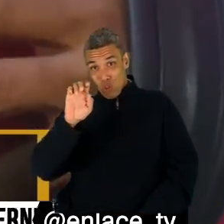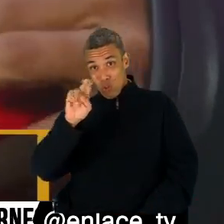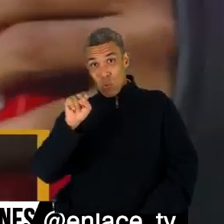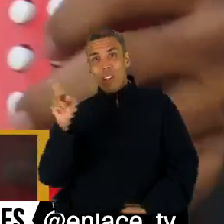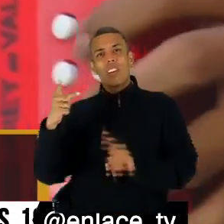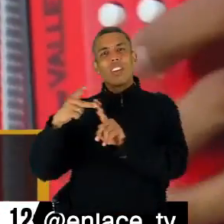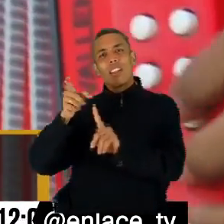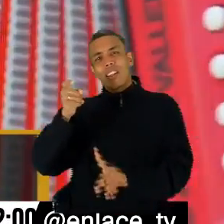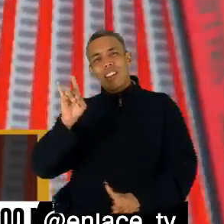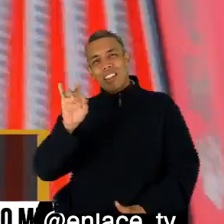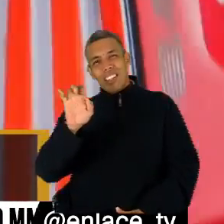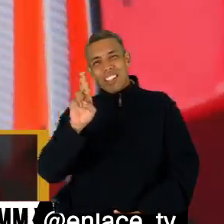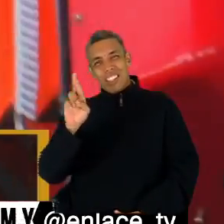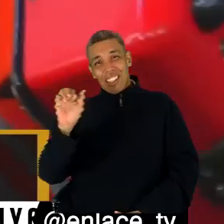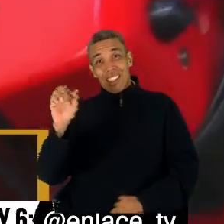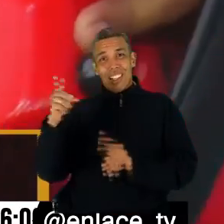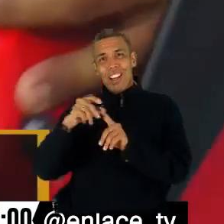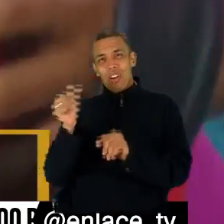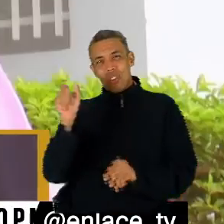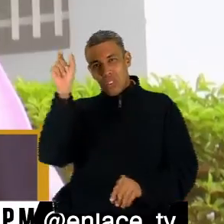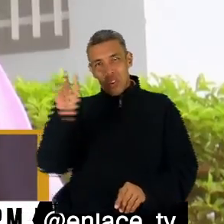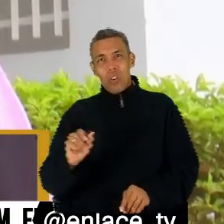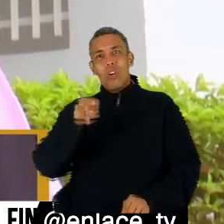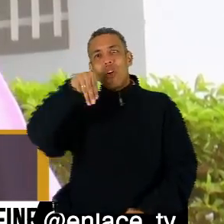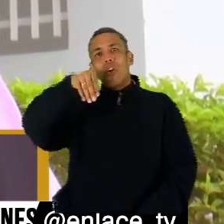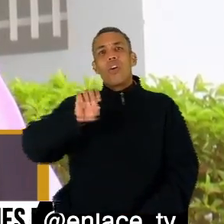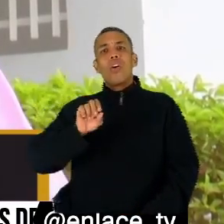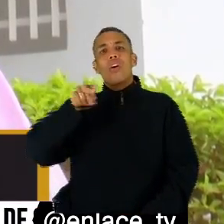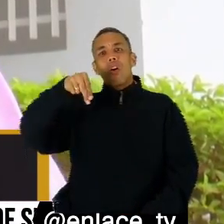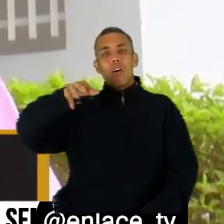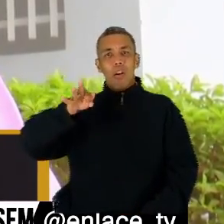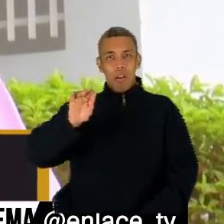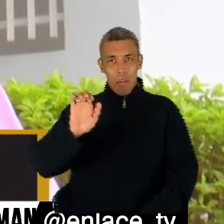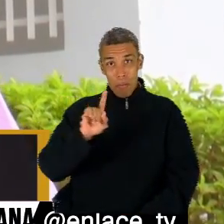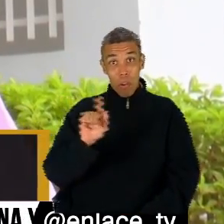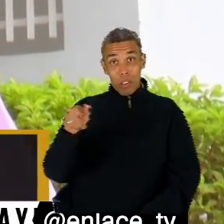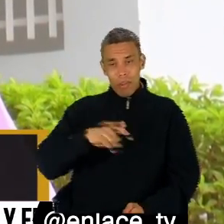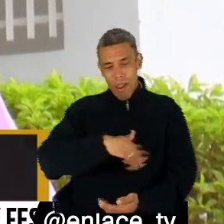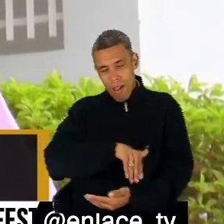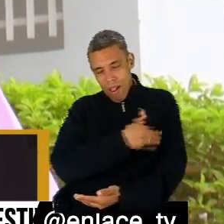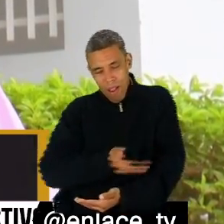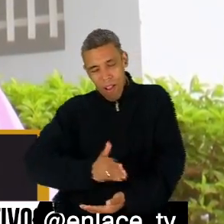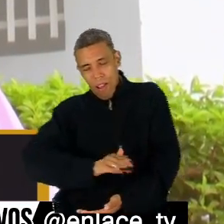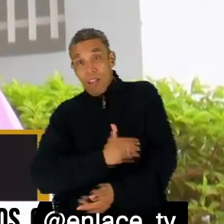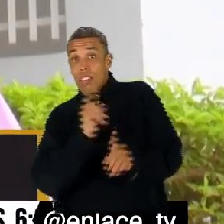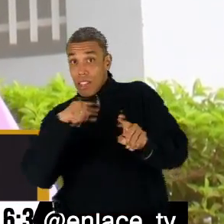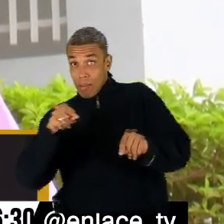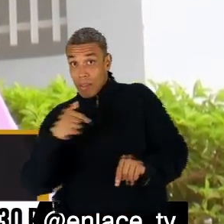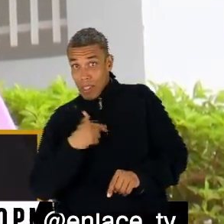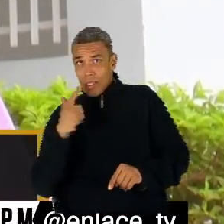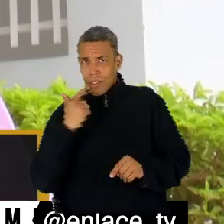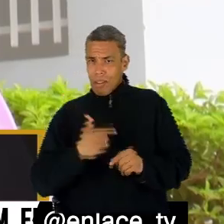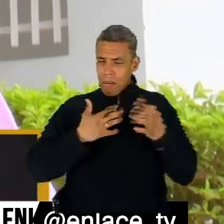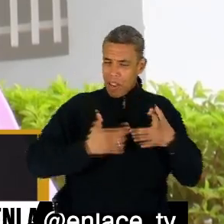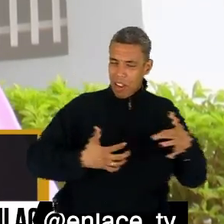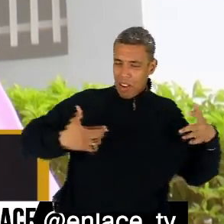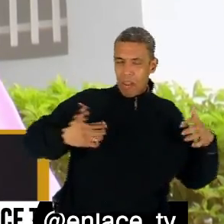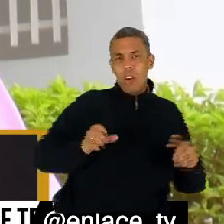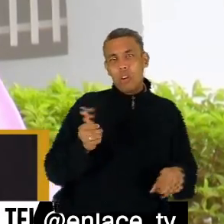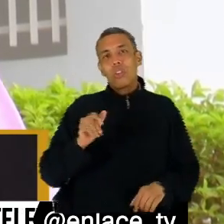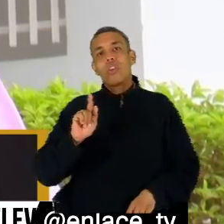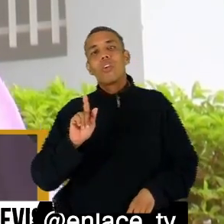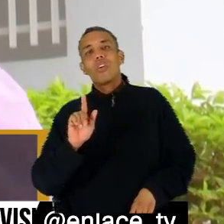José Montes, vienen canciones también de compositores como Franco Argüelles. En fin, es un trabajo muy completo,